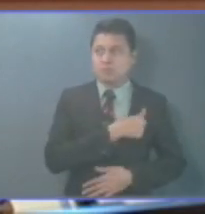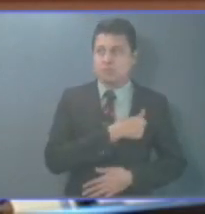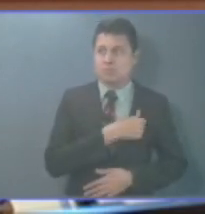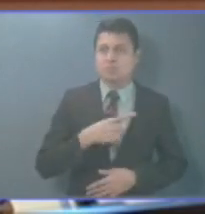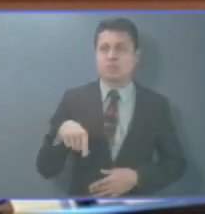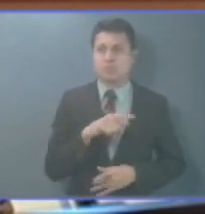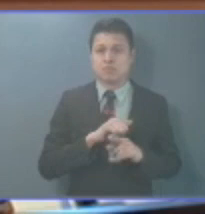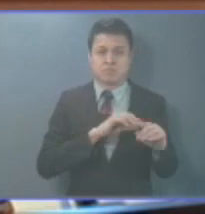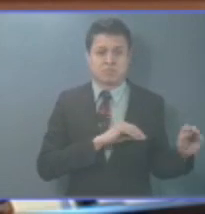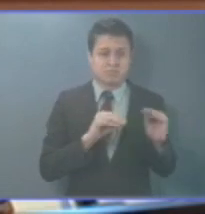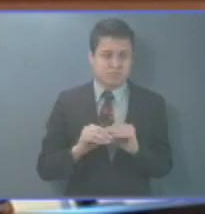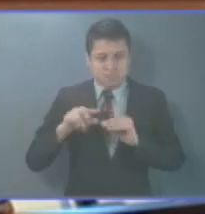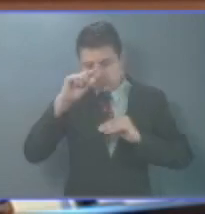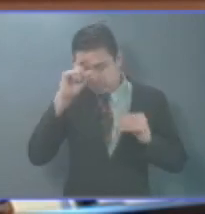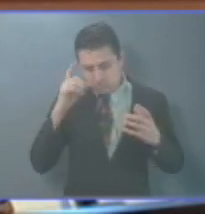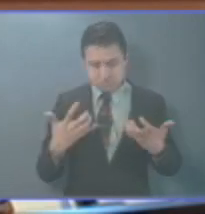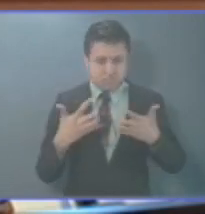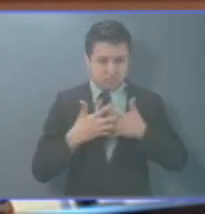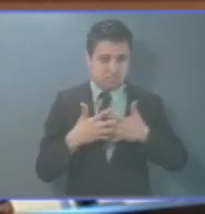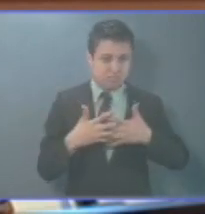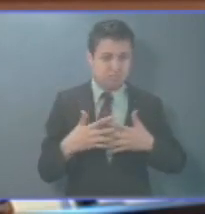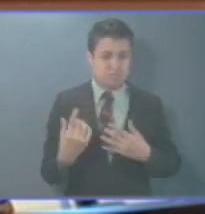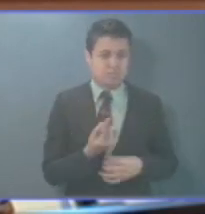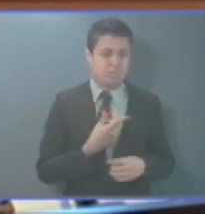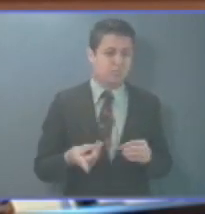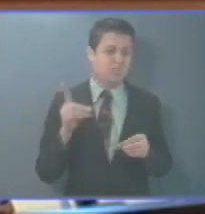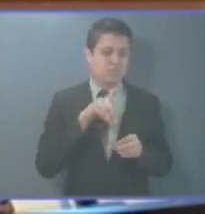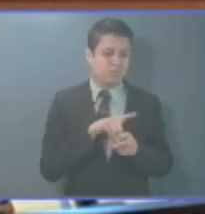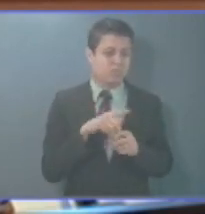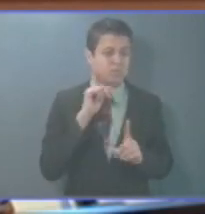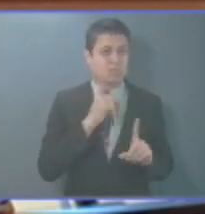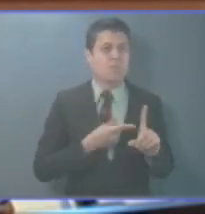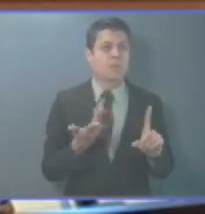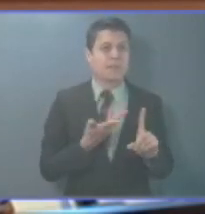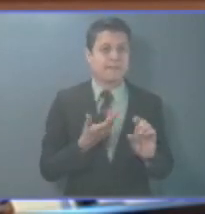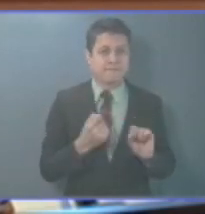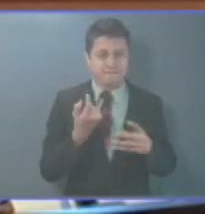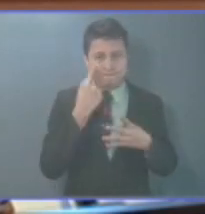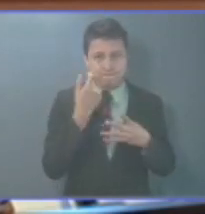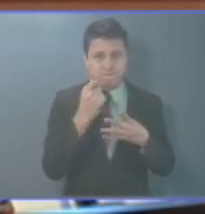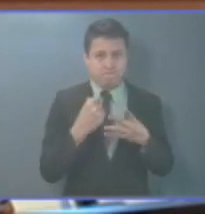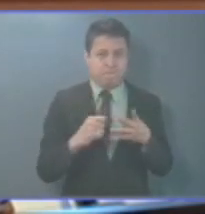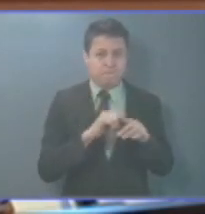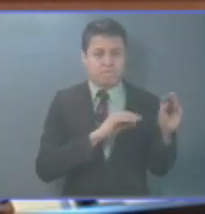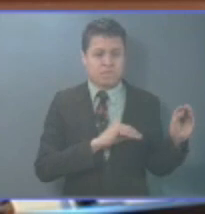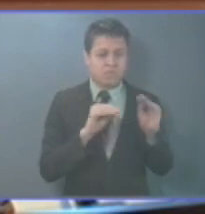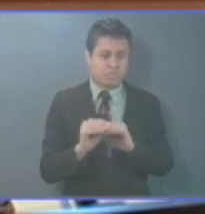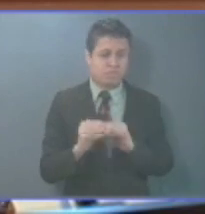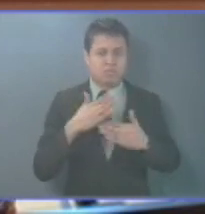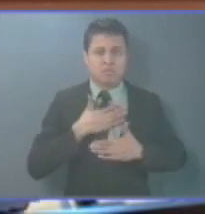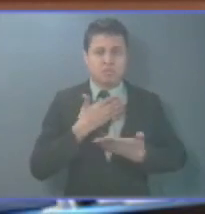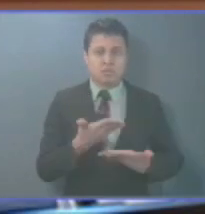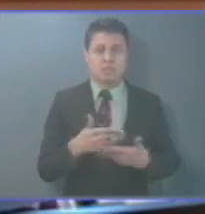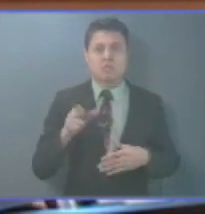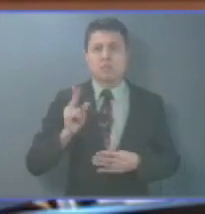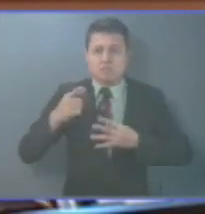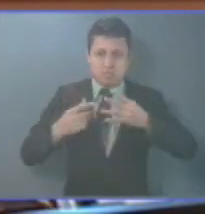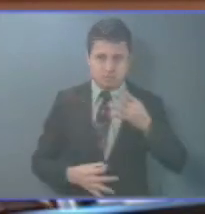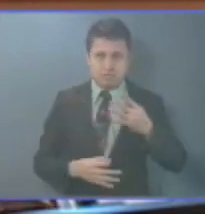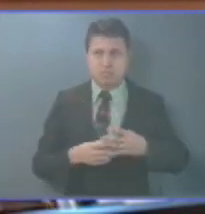en coordinación con el ente rector en discapacidad a fin de verificar el cumplimiento de lo dispuesto en la